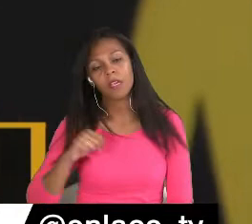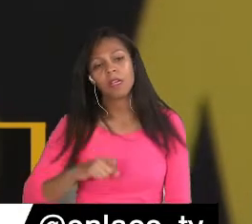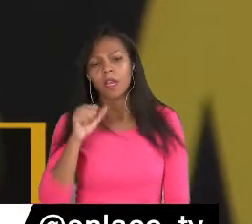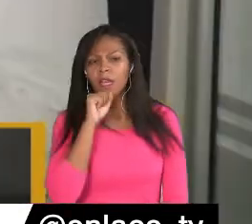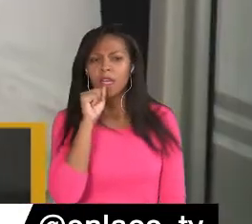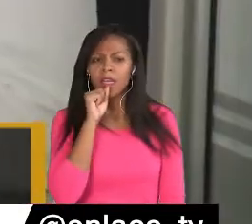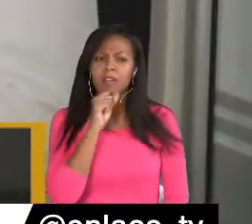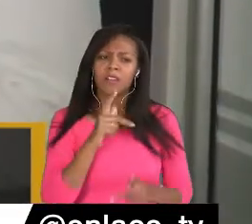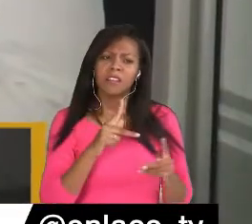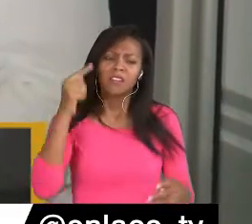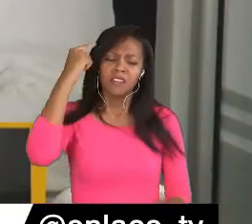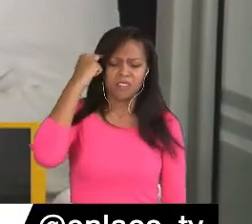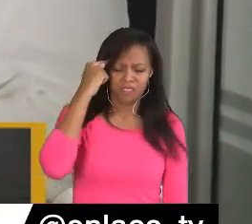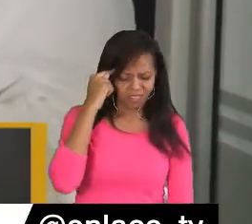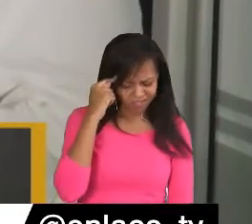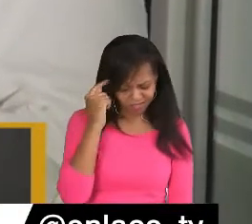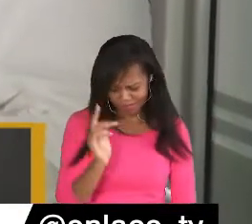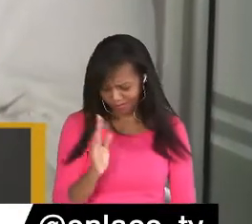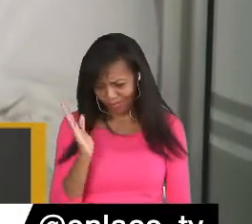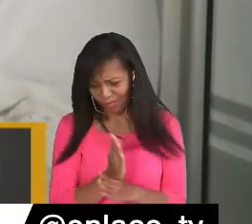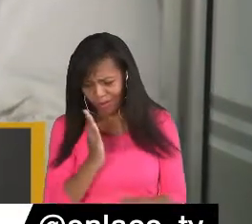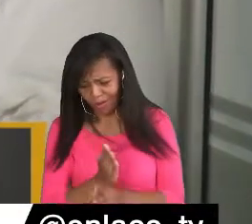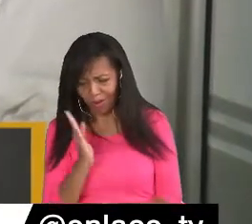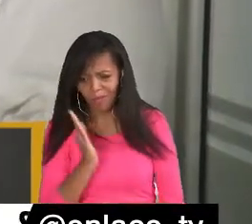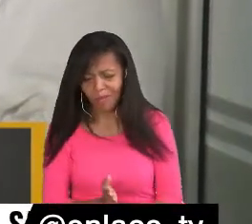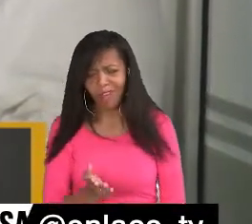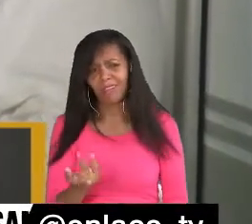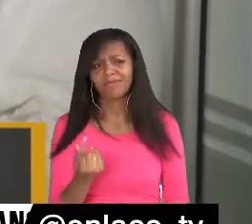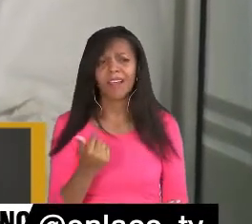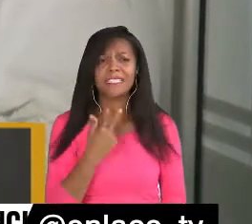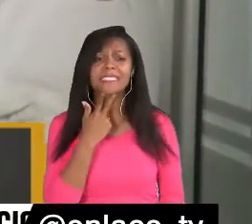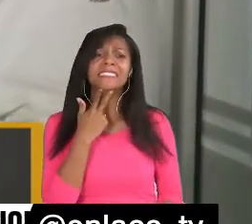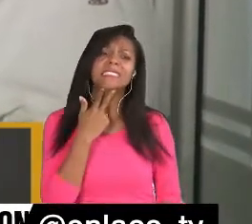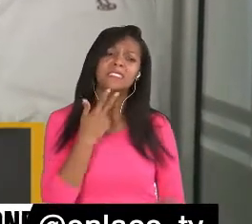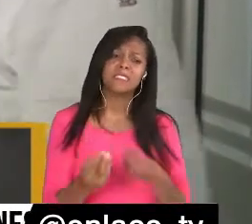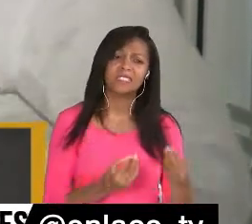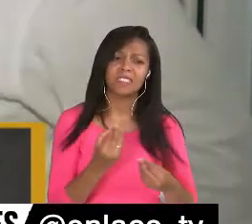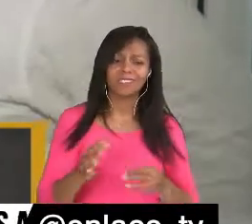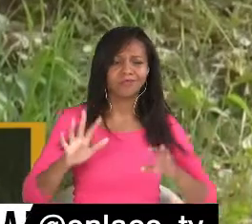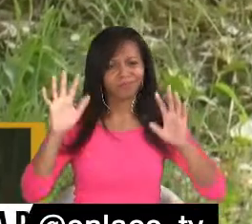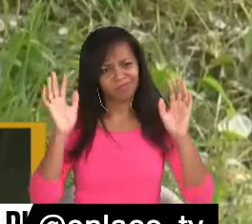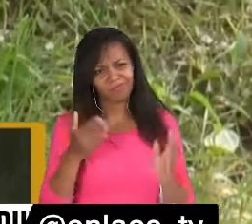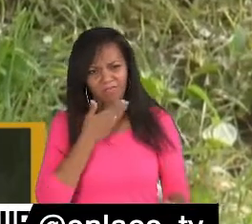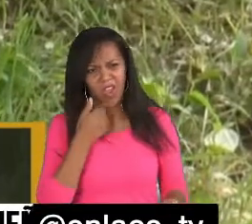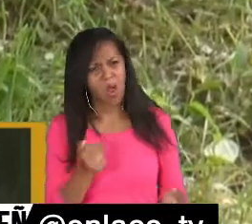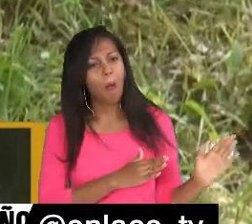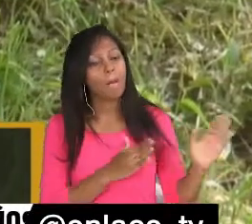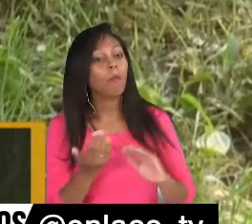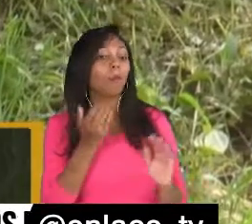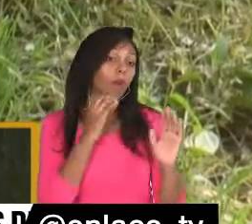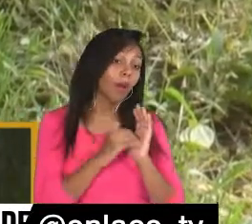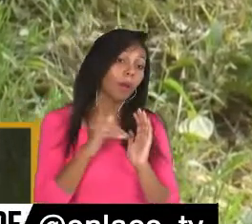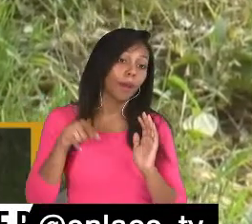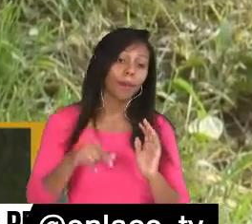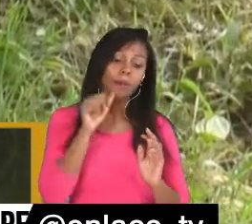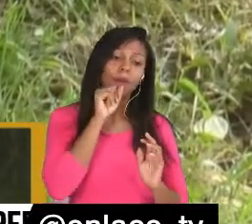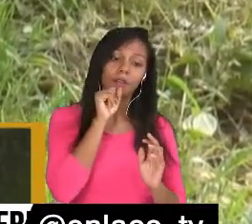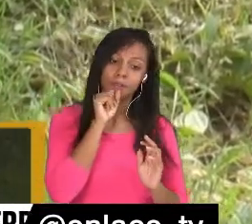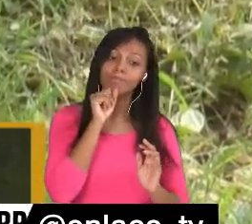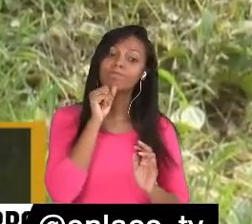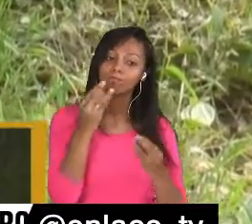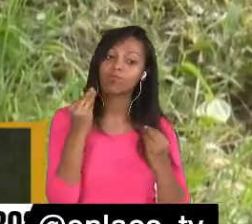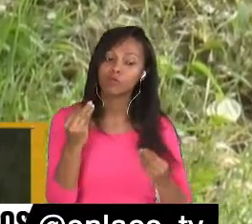salida para sus problemas económicos y sentimentales. En el puerto petrolero son muchas las personas que han optado por esta práctica. Para